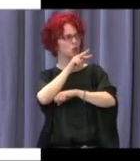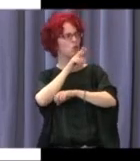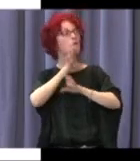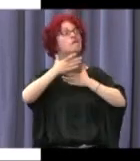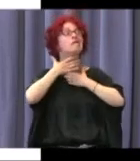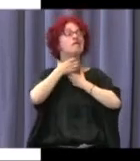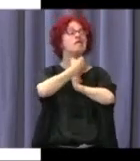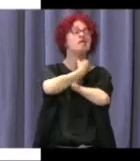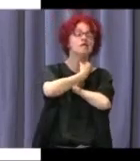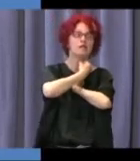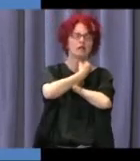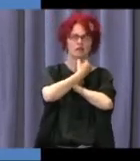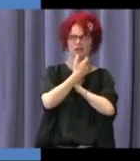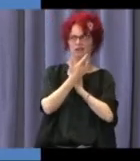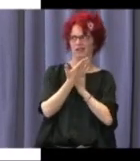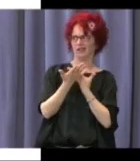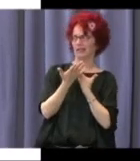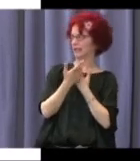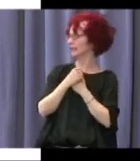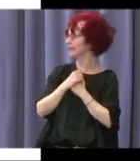etcétera. Bien,